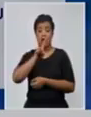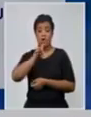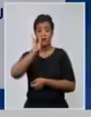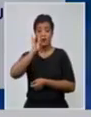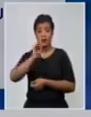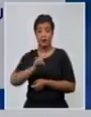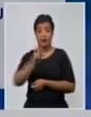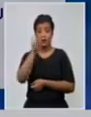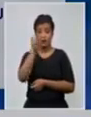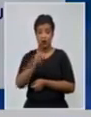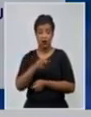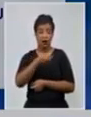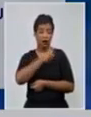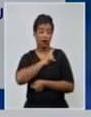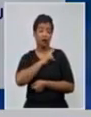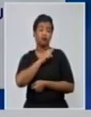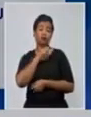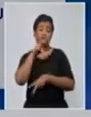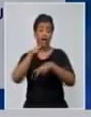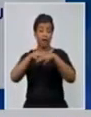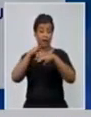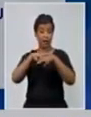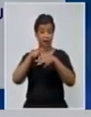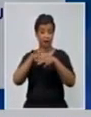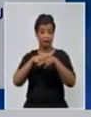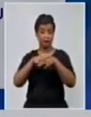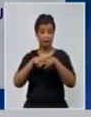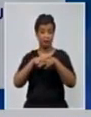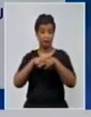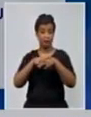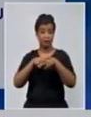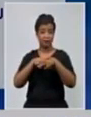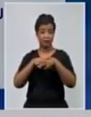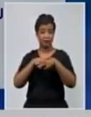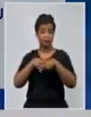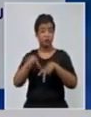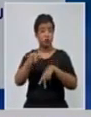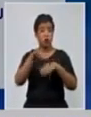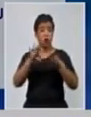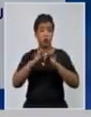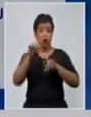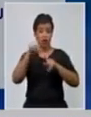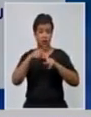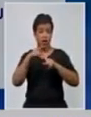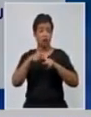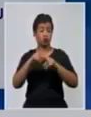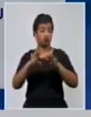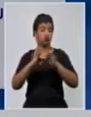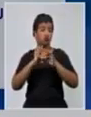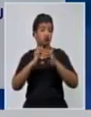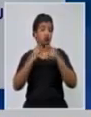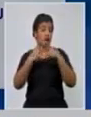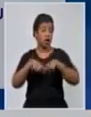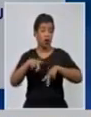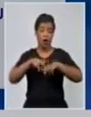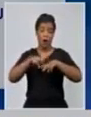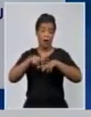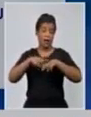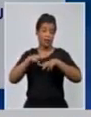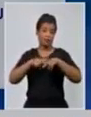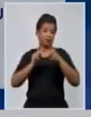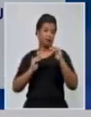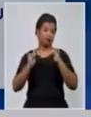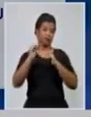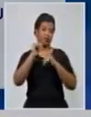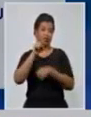170 casos en el día de ayer. Es verdad que Guantánamo en un momento determinado tuvo un día superior, pero La Habana con